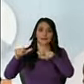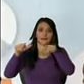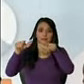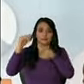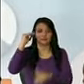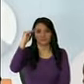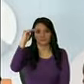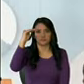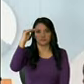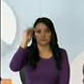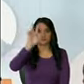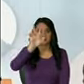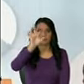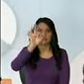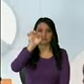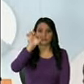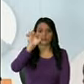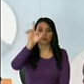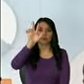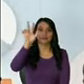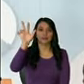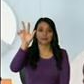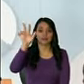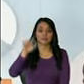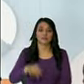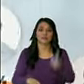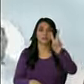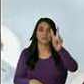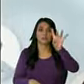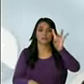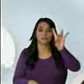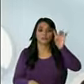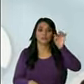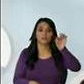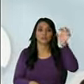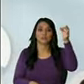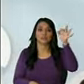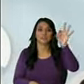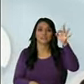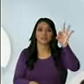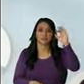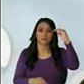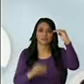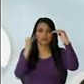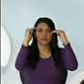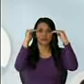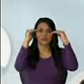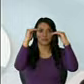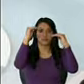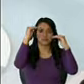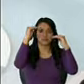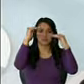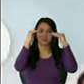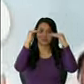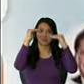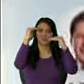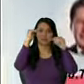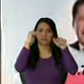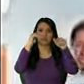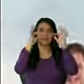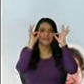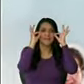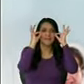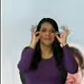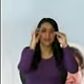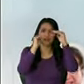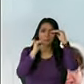mantiene. 39.33, 28.19. Algo ha bajado en décimas. Guillermo